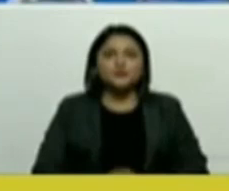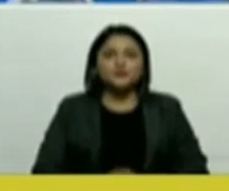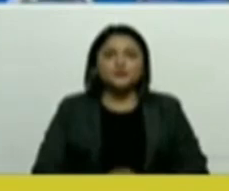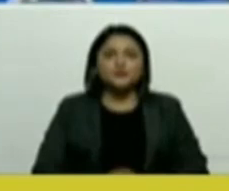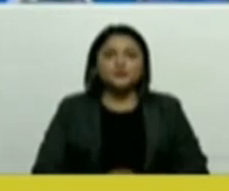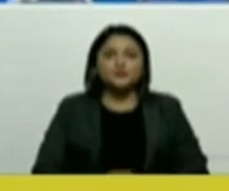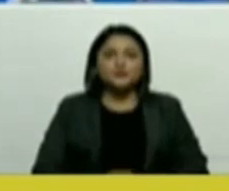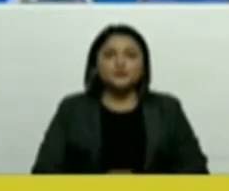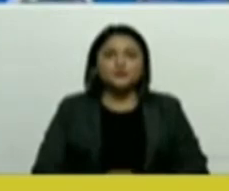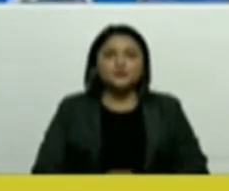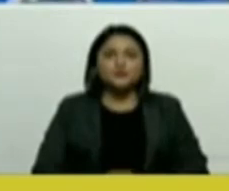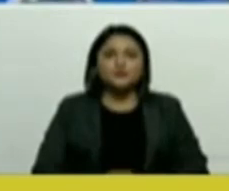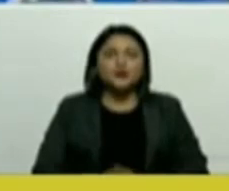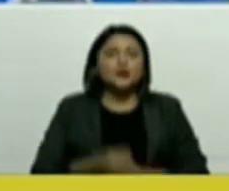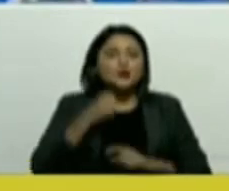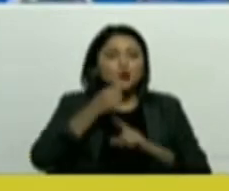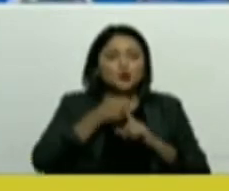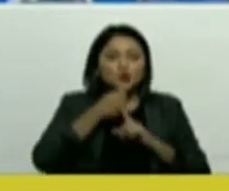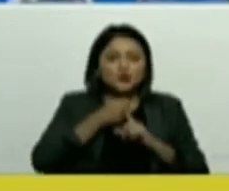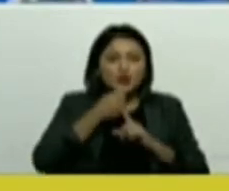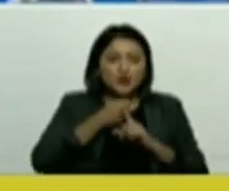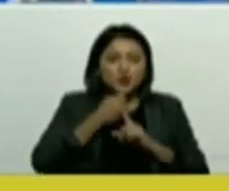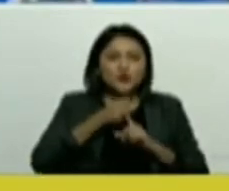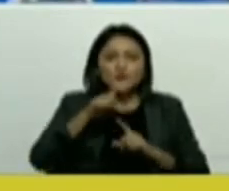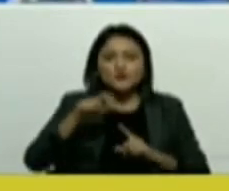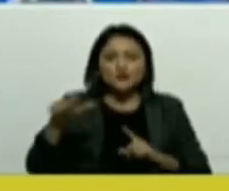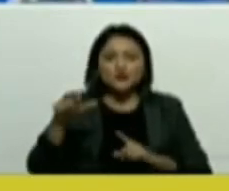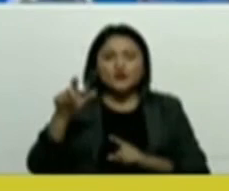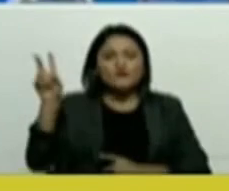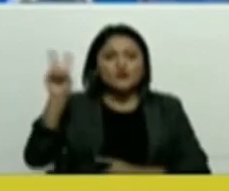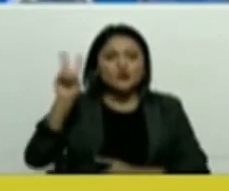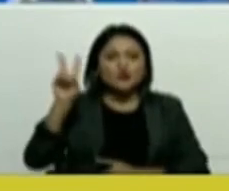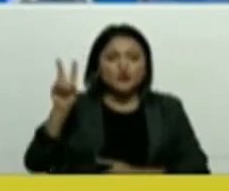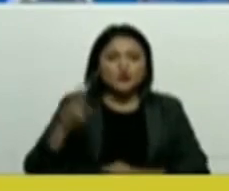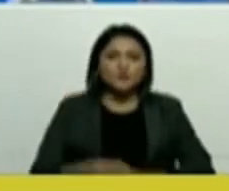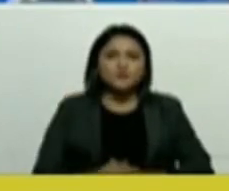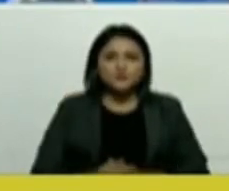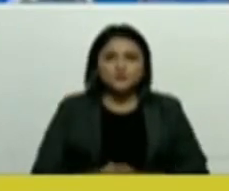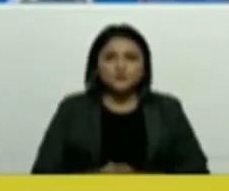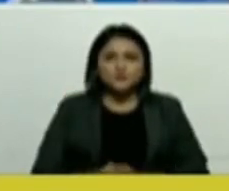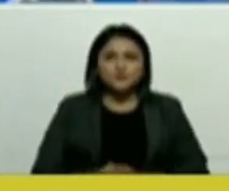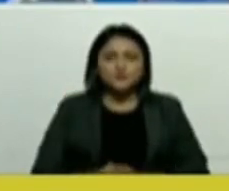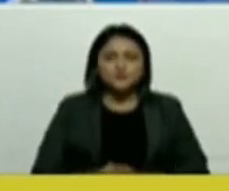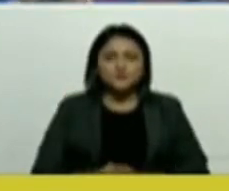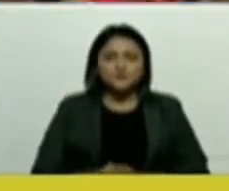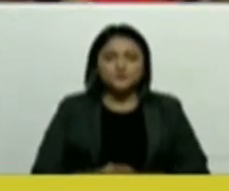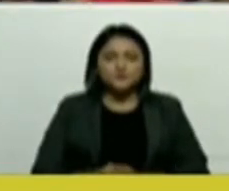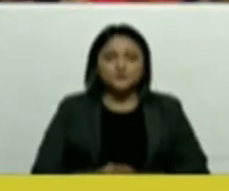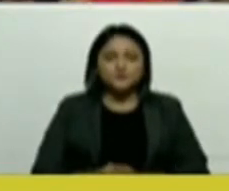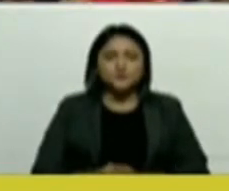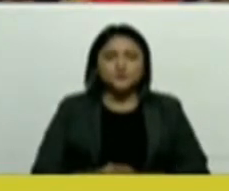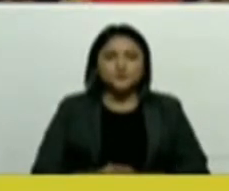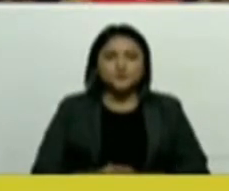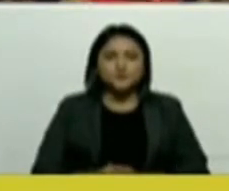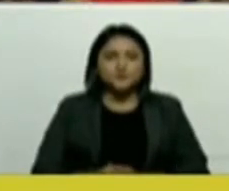Bolivarian Republic. Combatientes de la República Bolivariana de Venezuela.